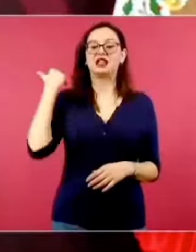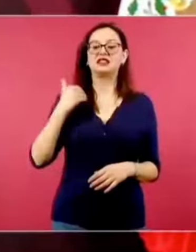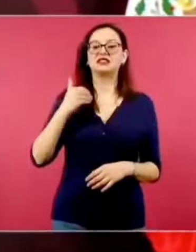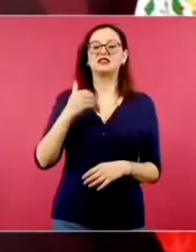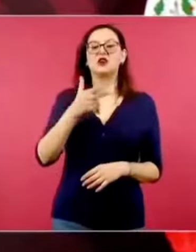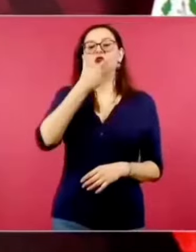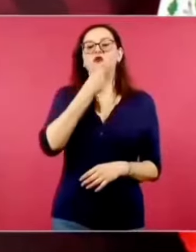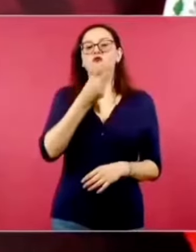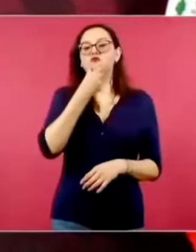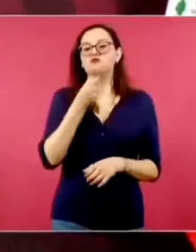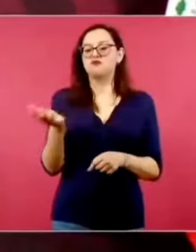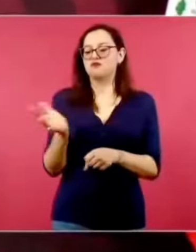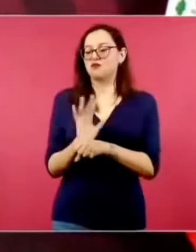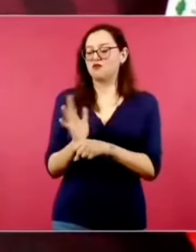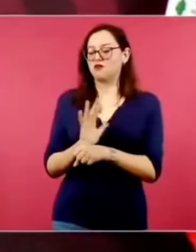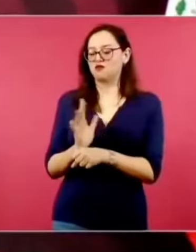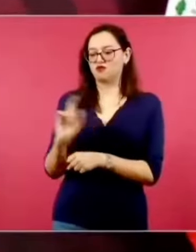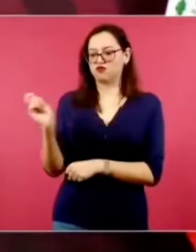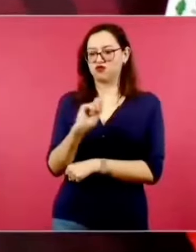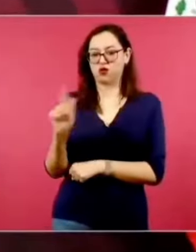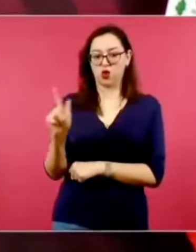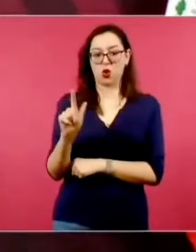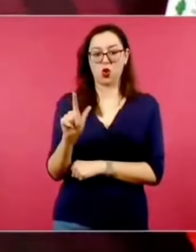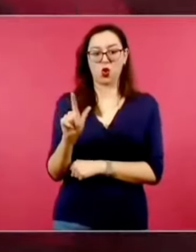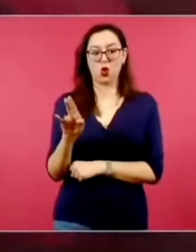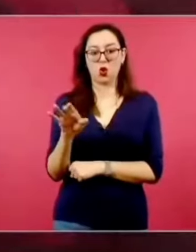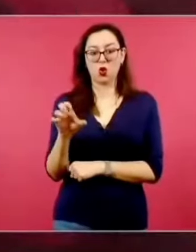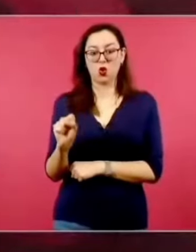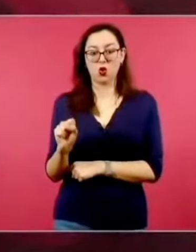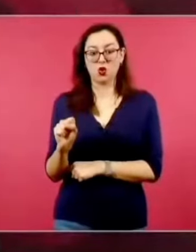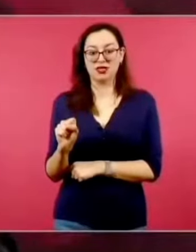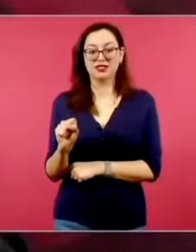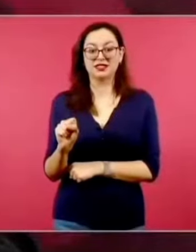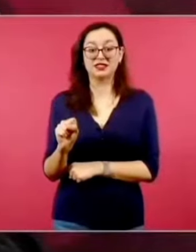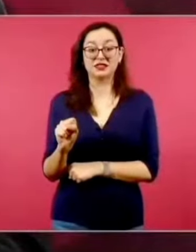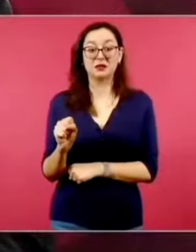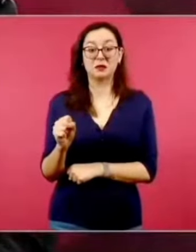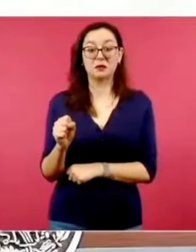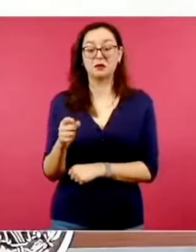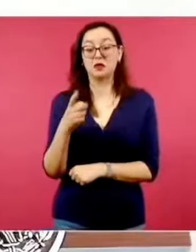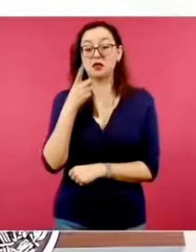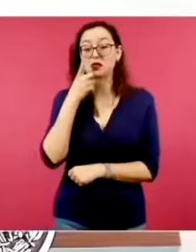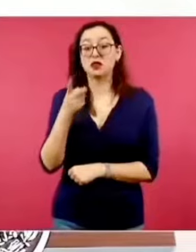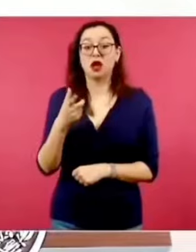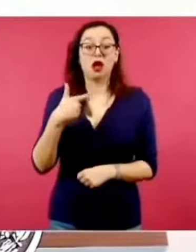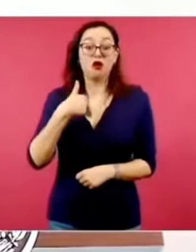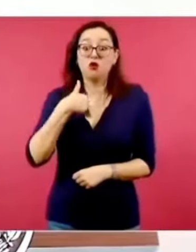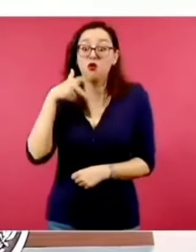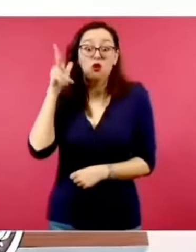cineasta este se hacía el que no escuchaba